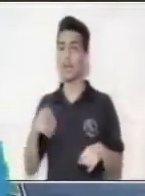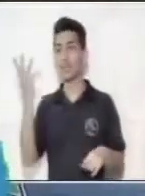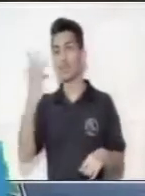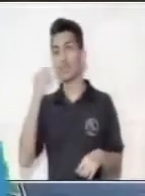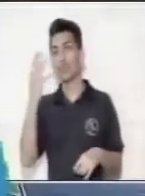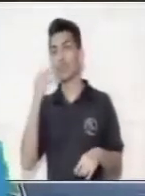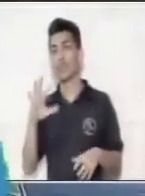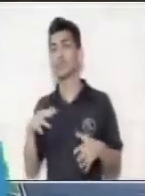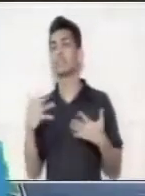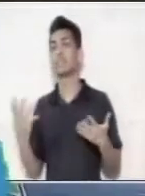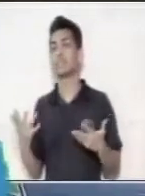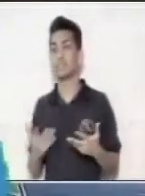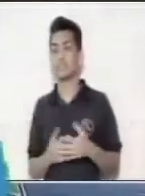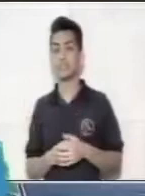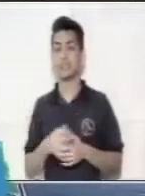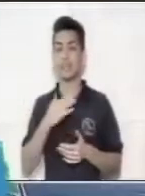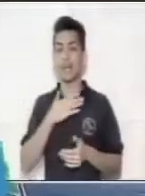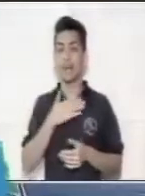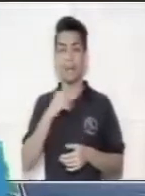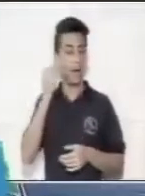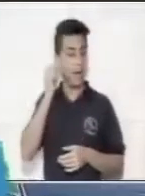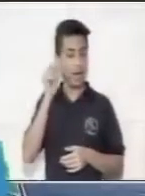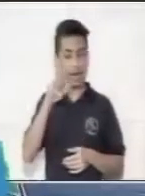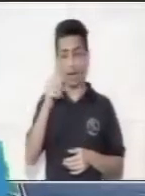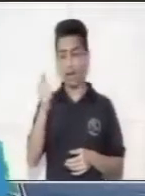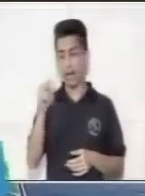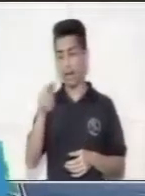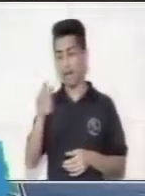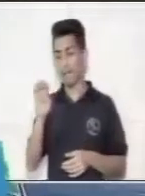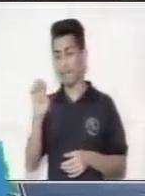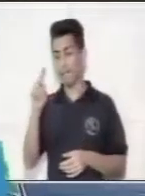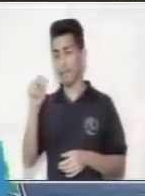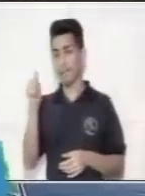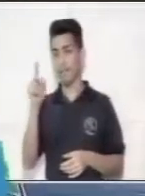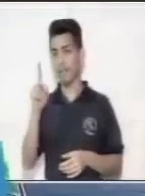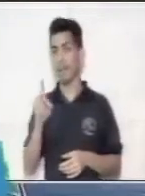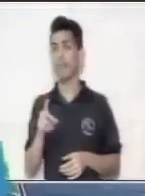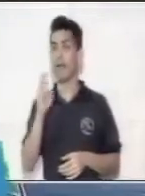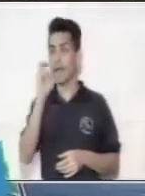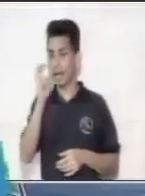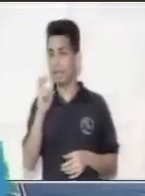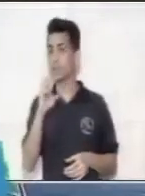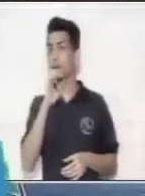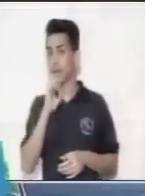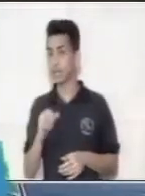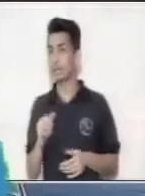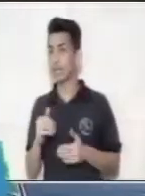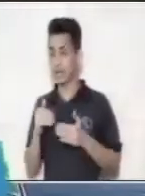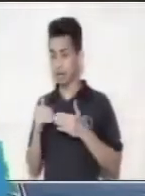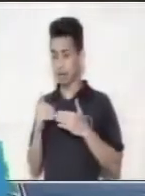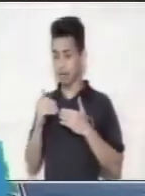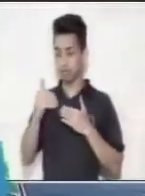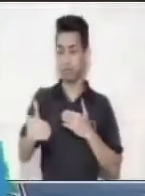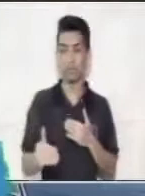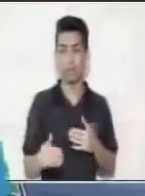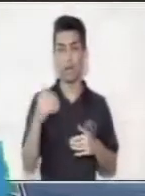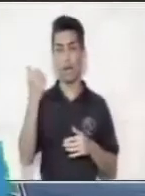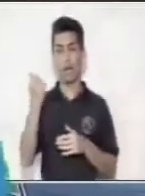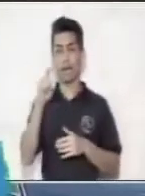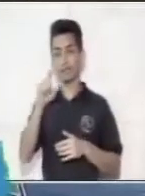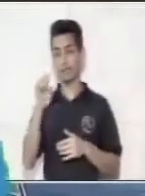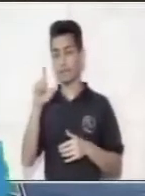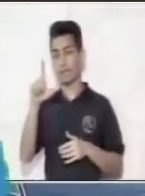es la gravedad. La gravedad es una aceleración, no es una fuerza.